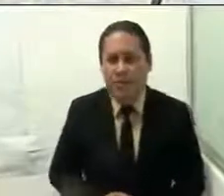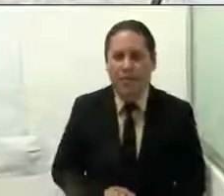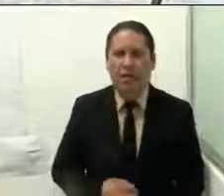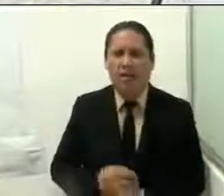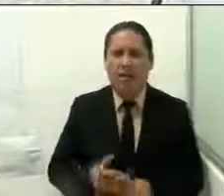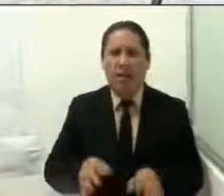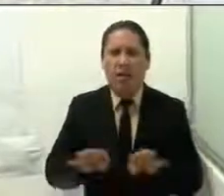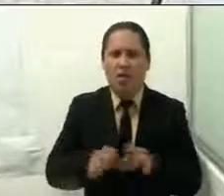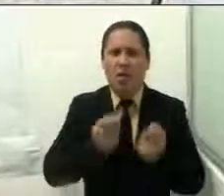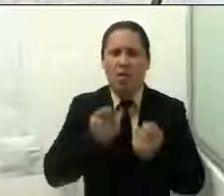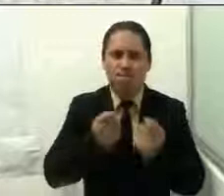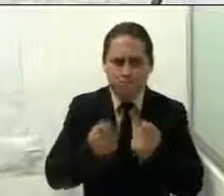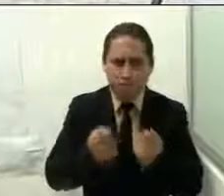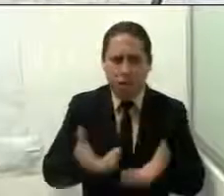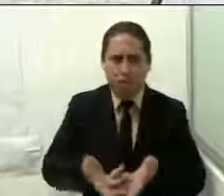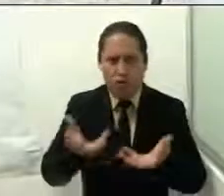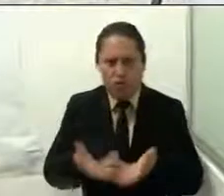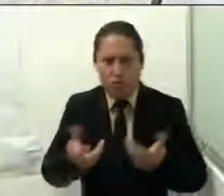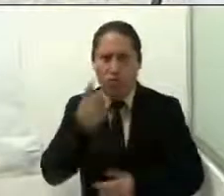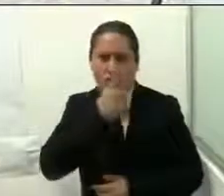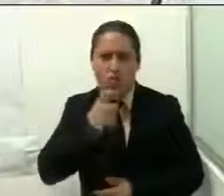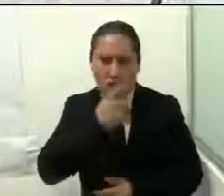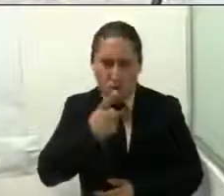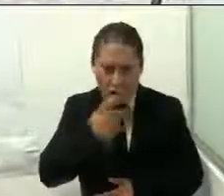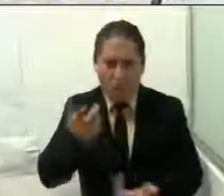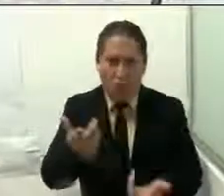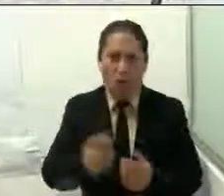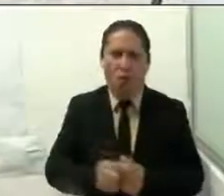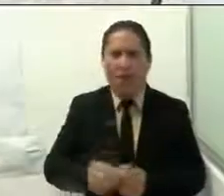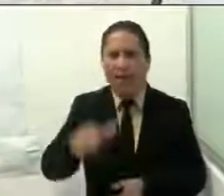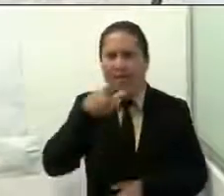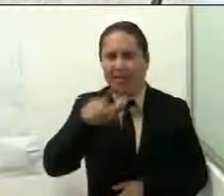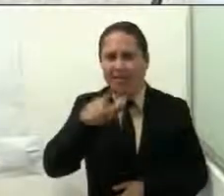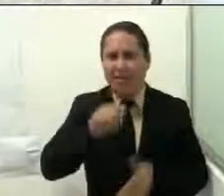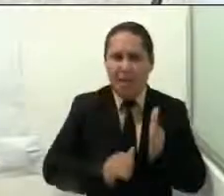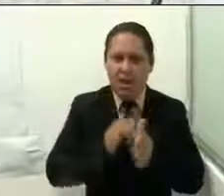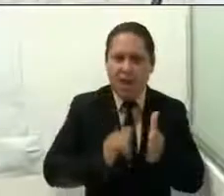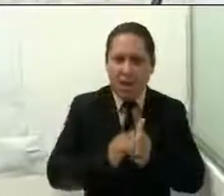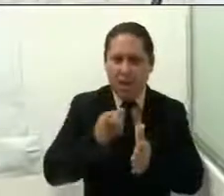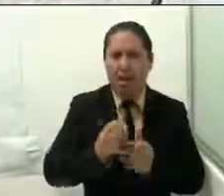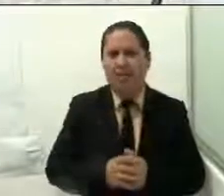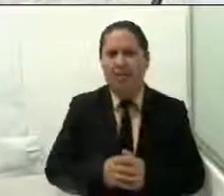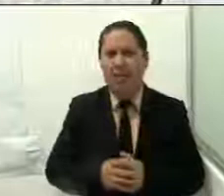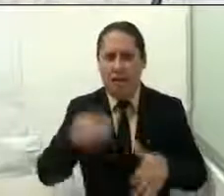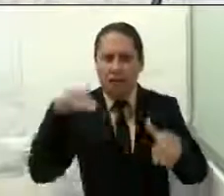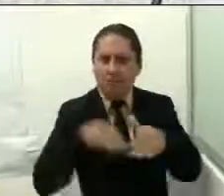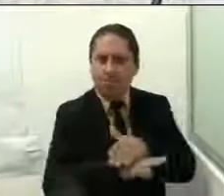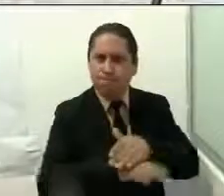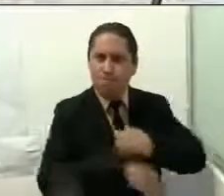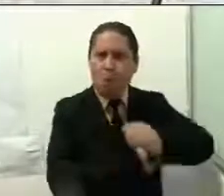de suelo y agua se construyeron 17 obras de almacén que almacenan